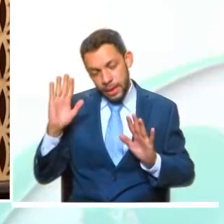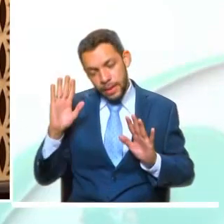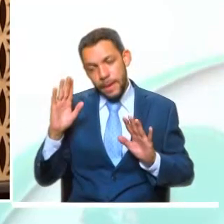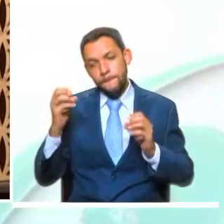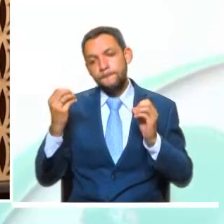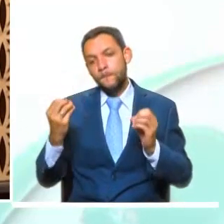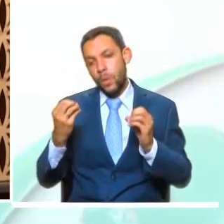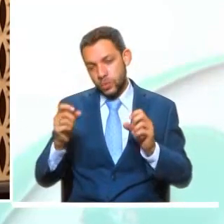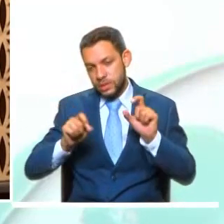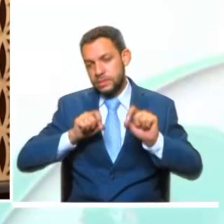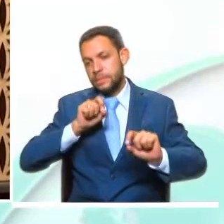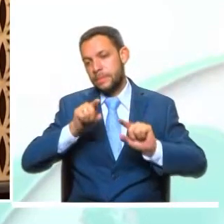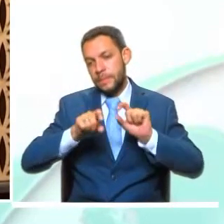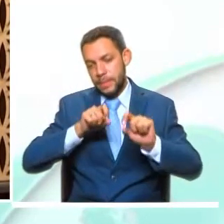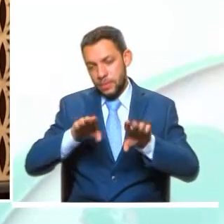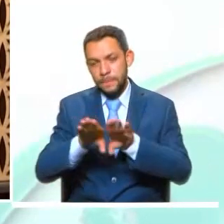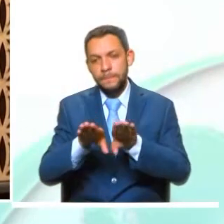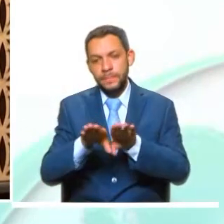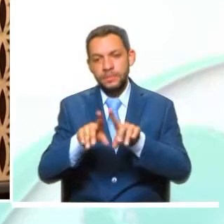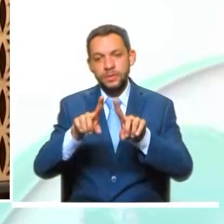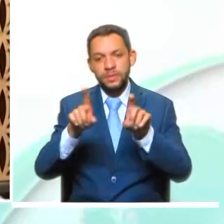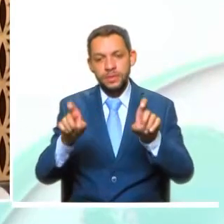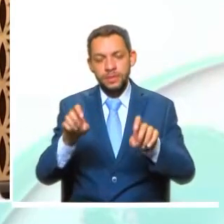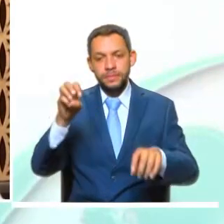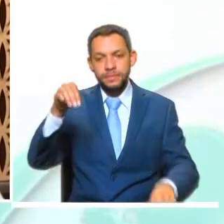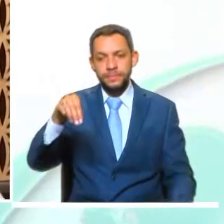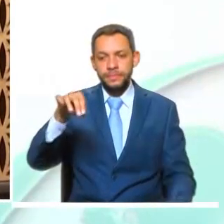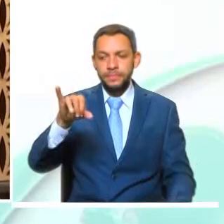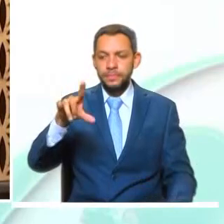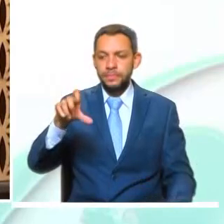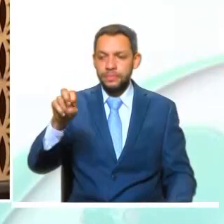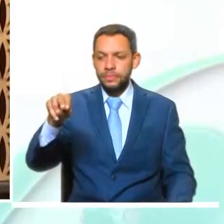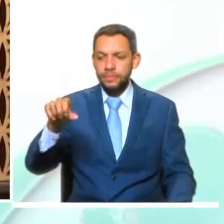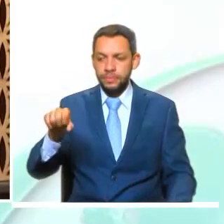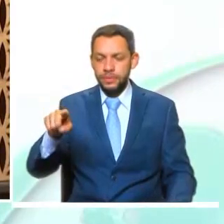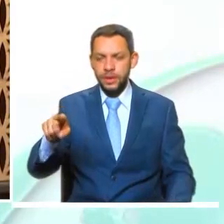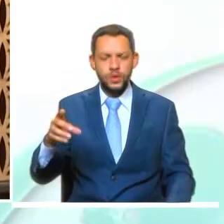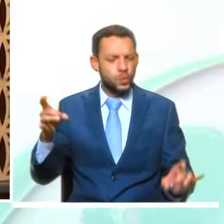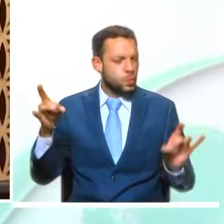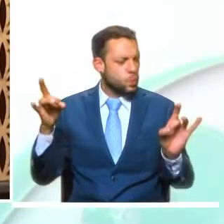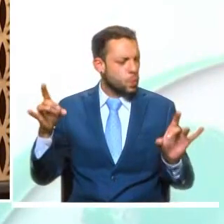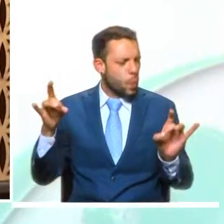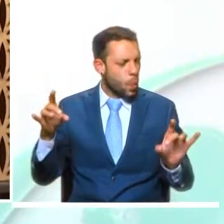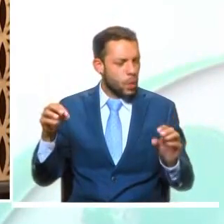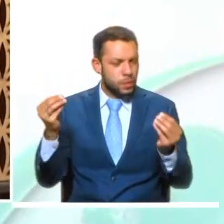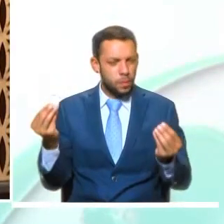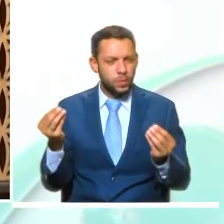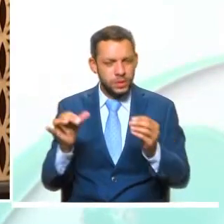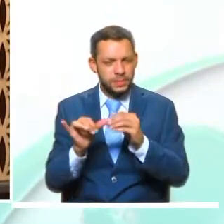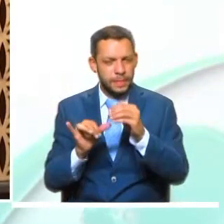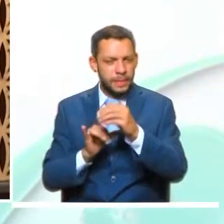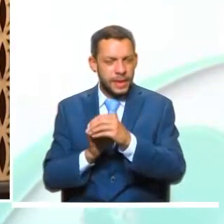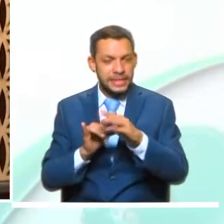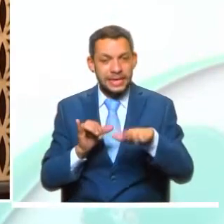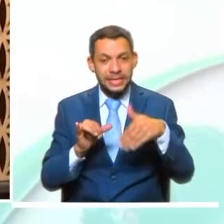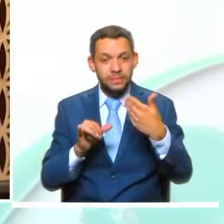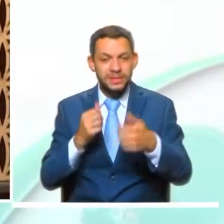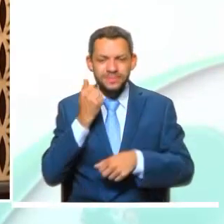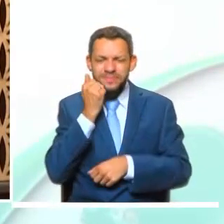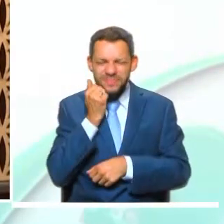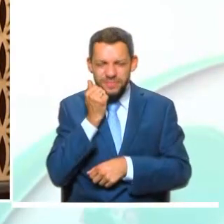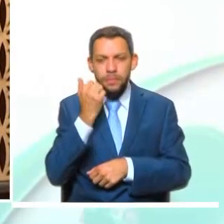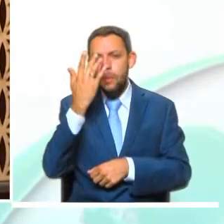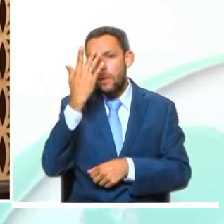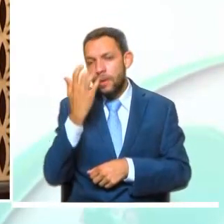sobre estos mismos temas milena haya buenas tardes me duelen mucho los ovarios después de la menstruación a qué se